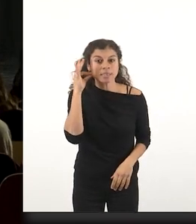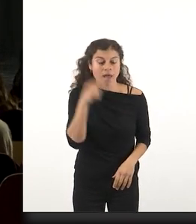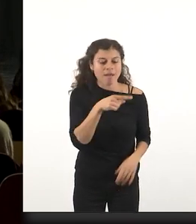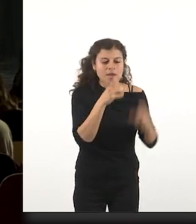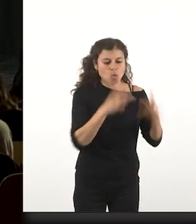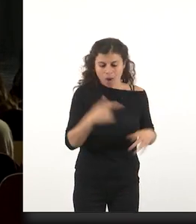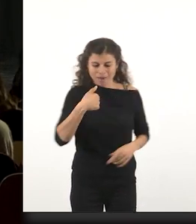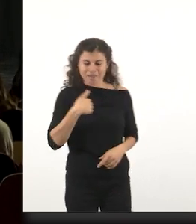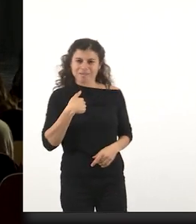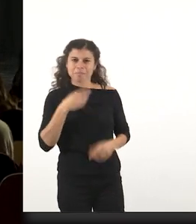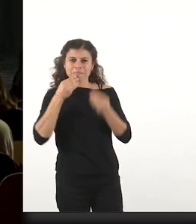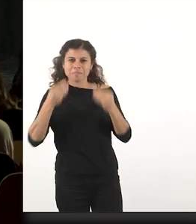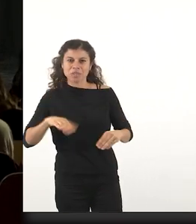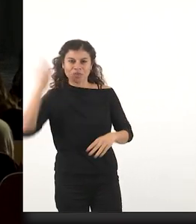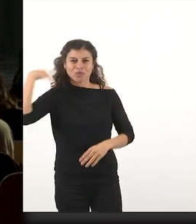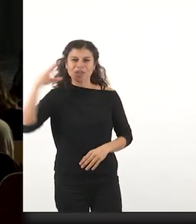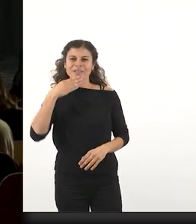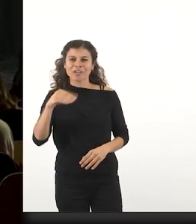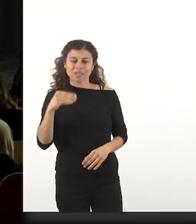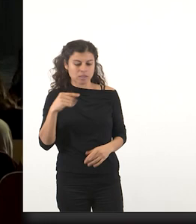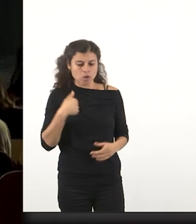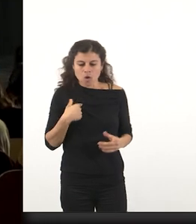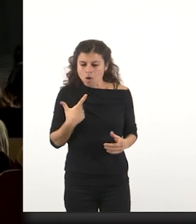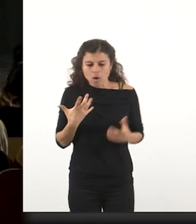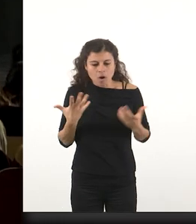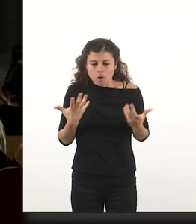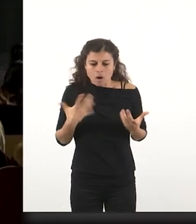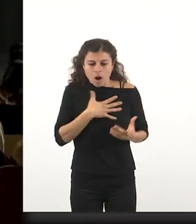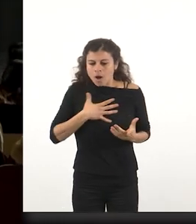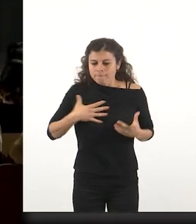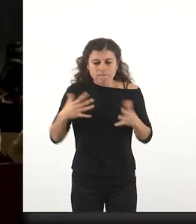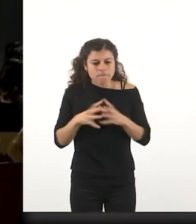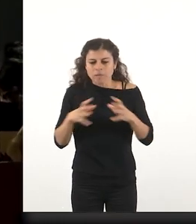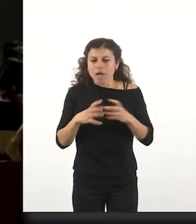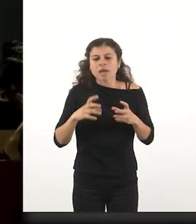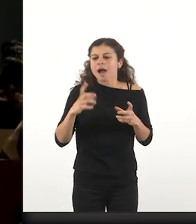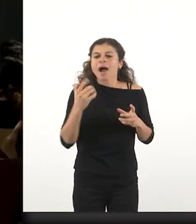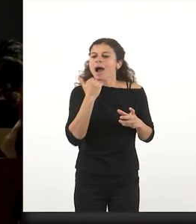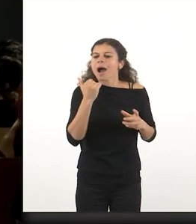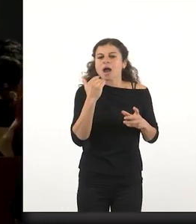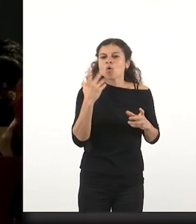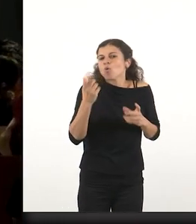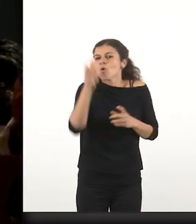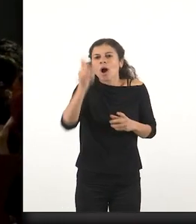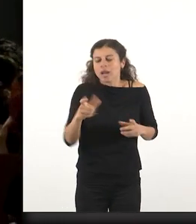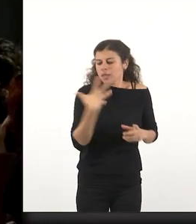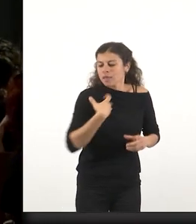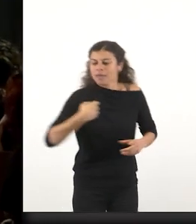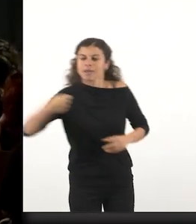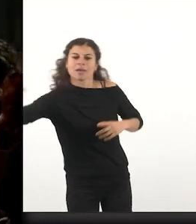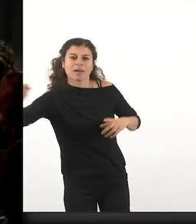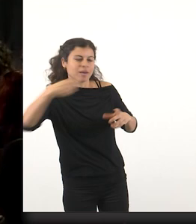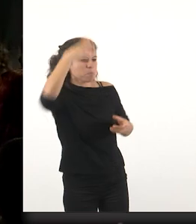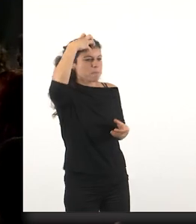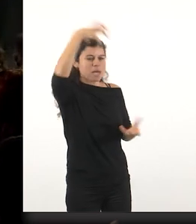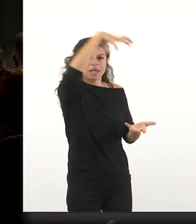deseando que algo, que alguien me sacara de ese reino, aunque fueran 10 minutos al día, porque soy la hija de un padre ausente. Soy la